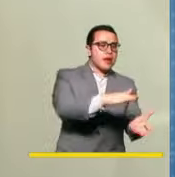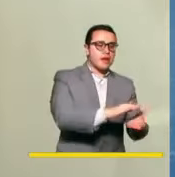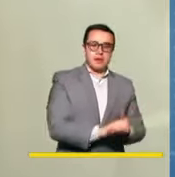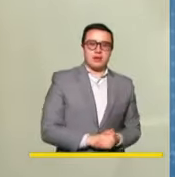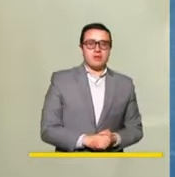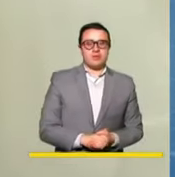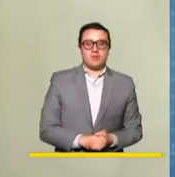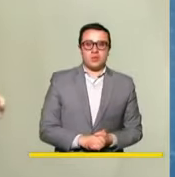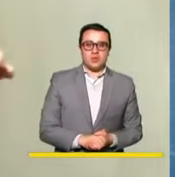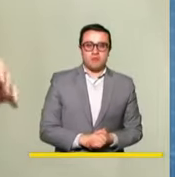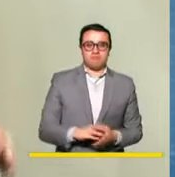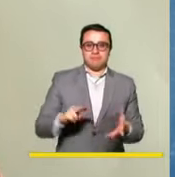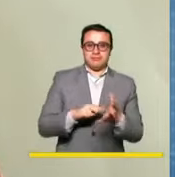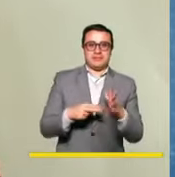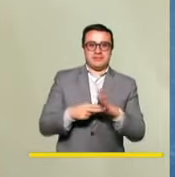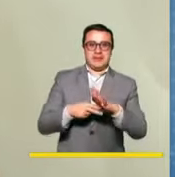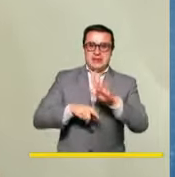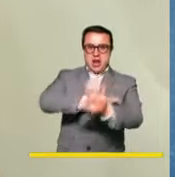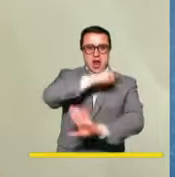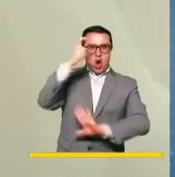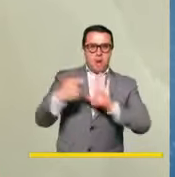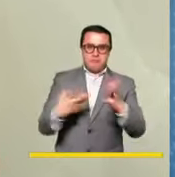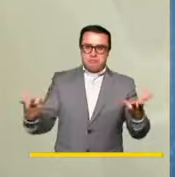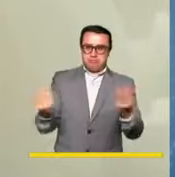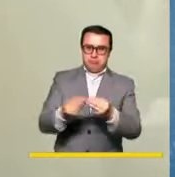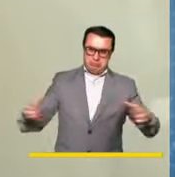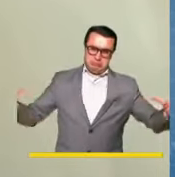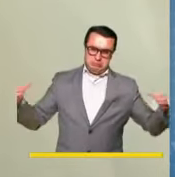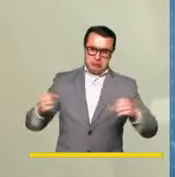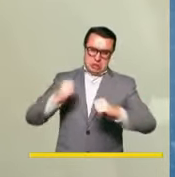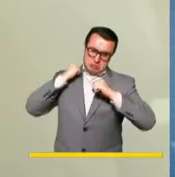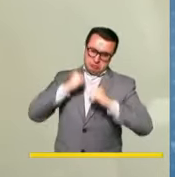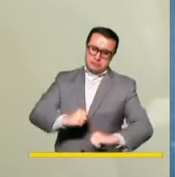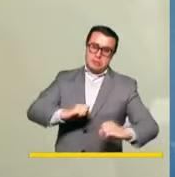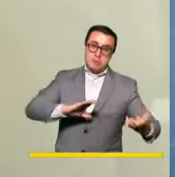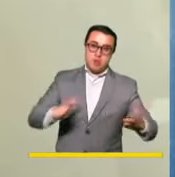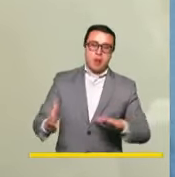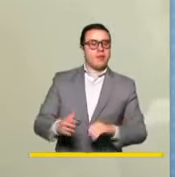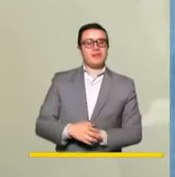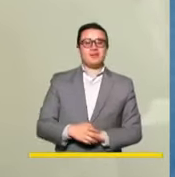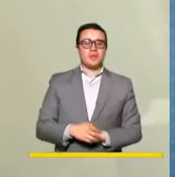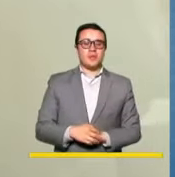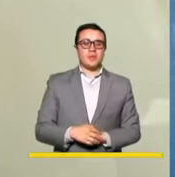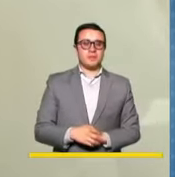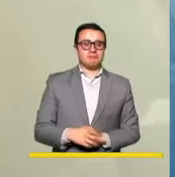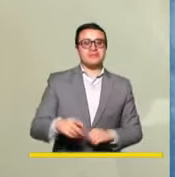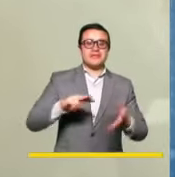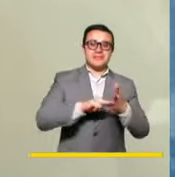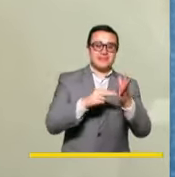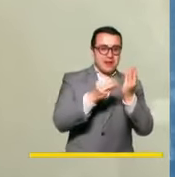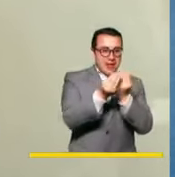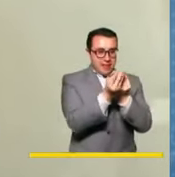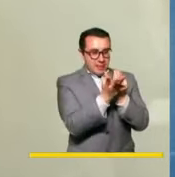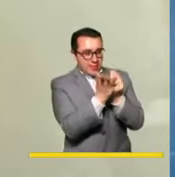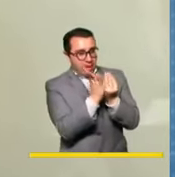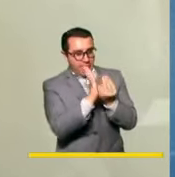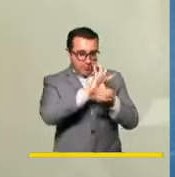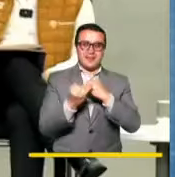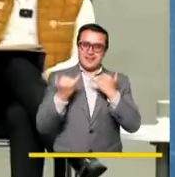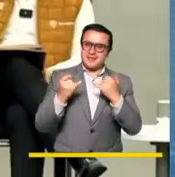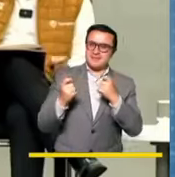respetando la institucionalidad porque ese es el marco de la Democracia colombiana entonces a mí me preocupa que en esa narrativa hay un